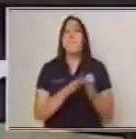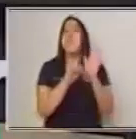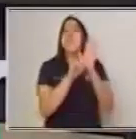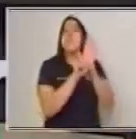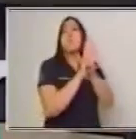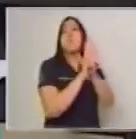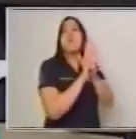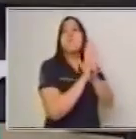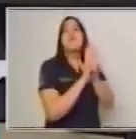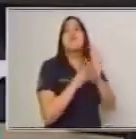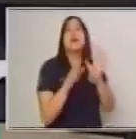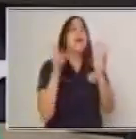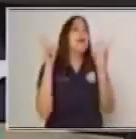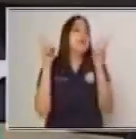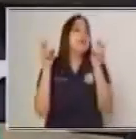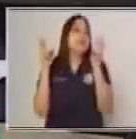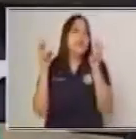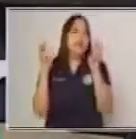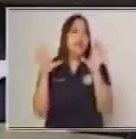identificar el tema.